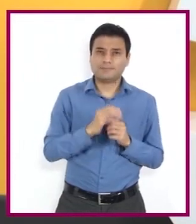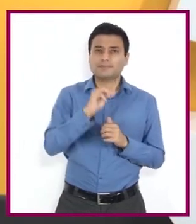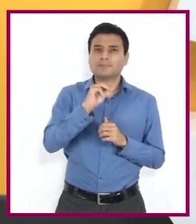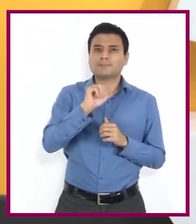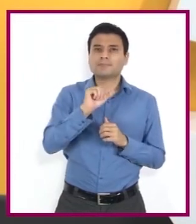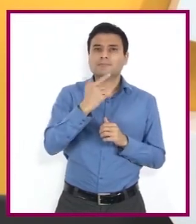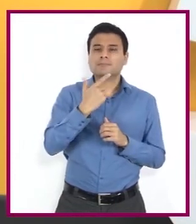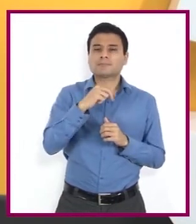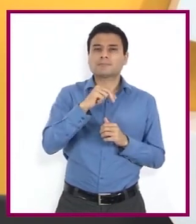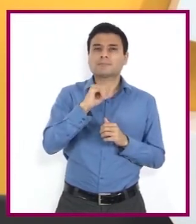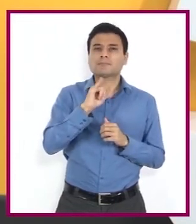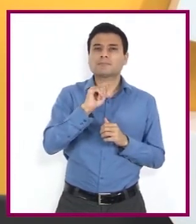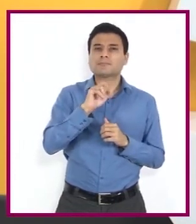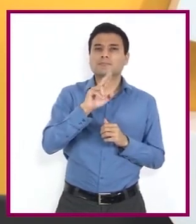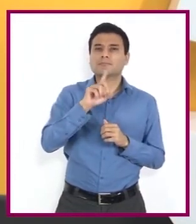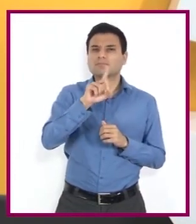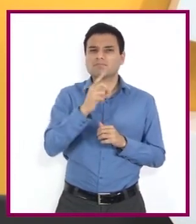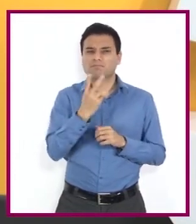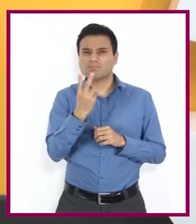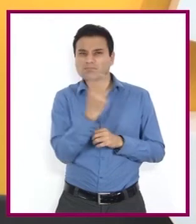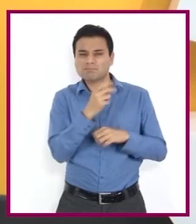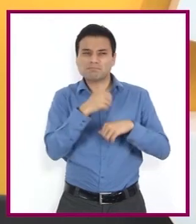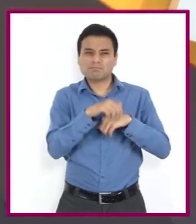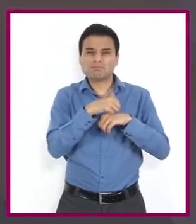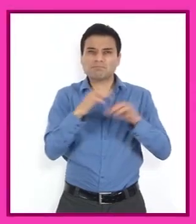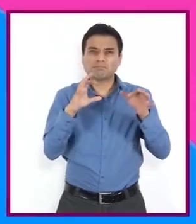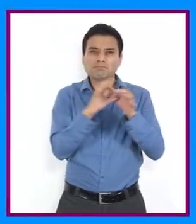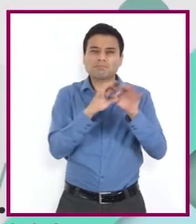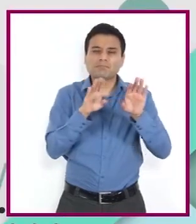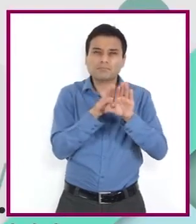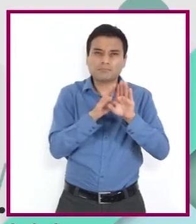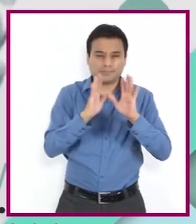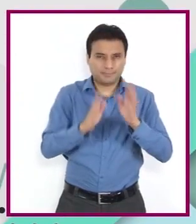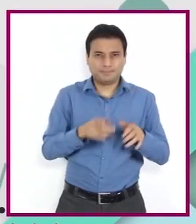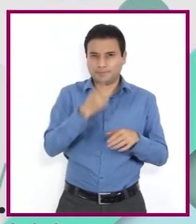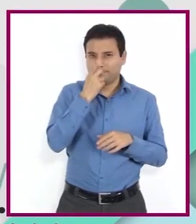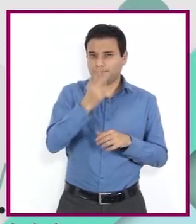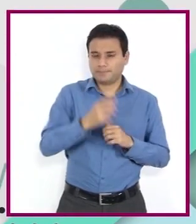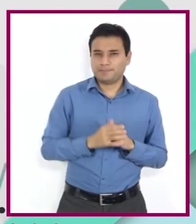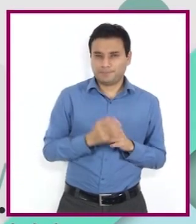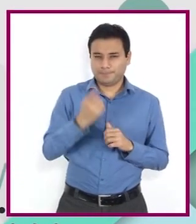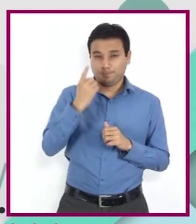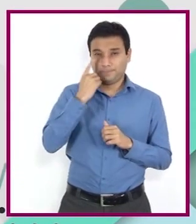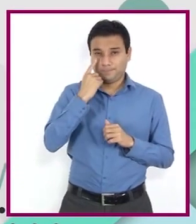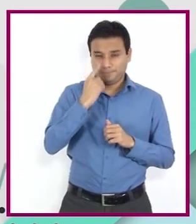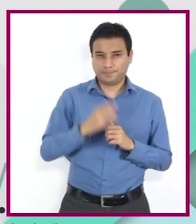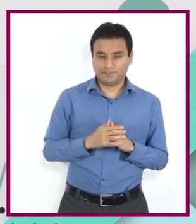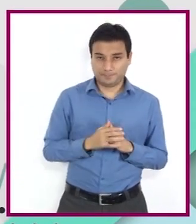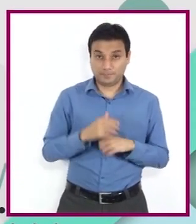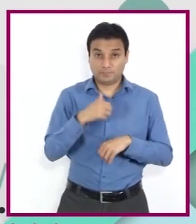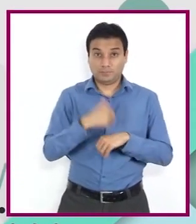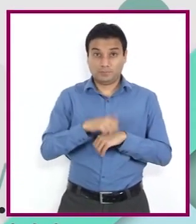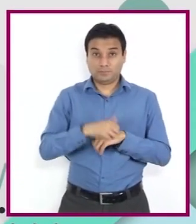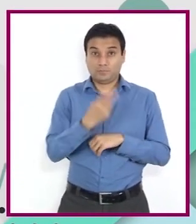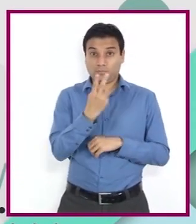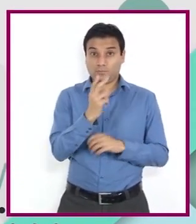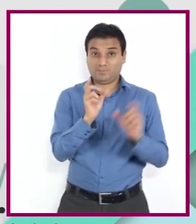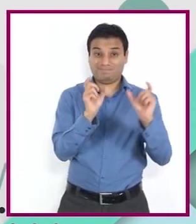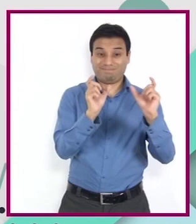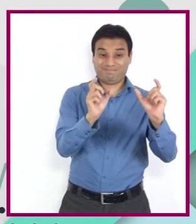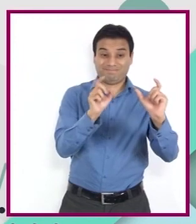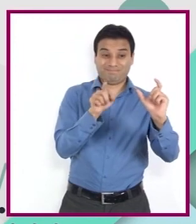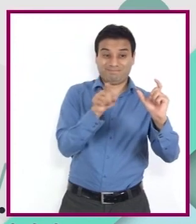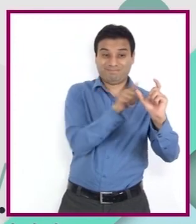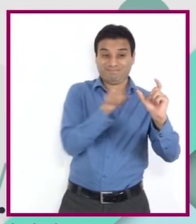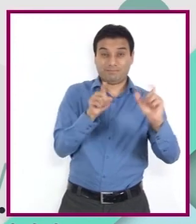y cantidades involucradas, por lo que podemos concluir que los productos de las cantidades que son correspondientes